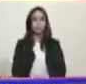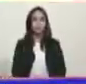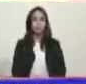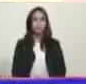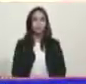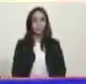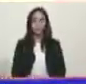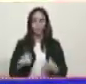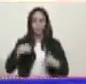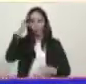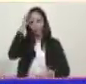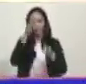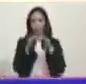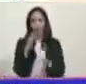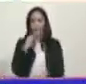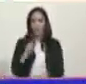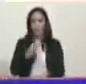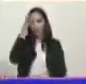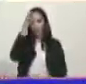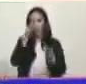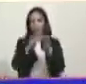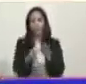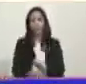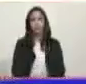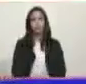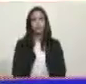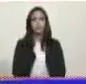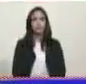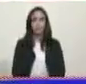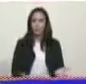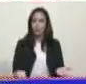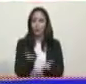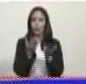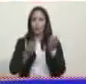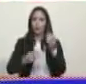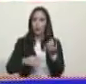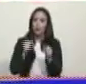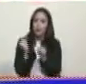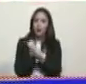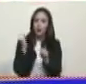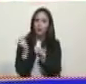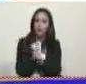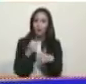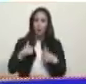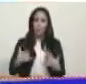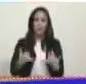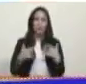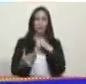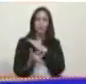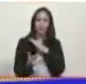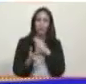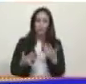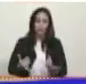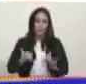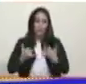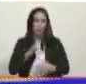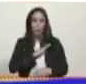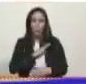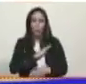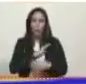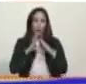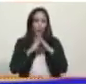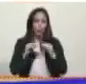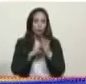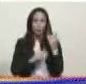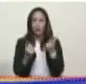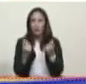Hipólito, tengo mucha fe, Hipólito, en que vamos a construir con nuestra propia tecnología todo lo que